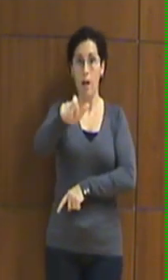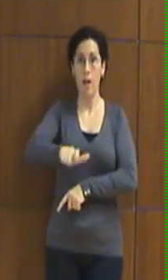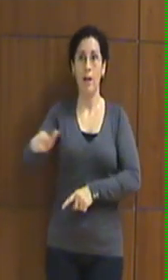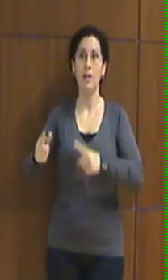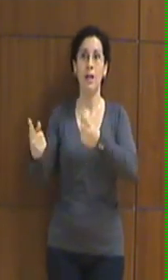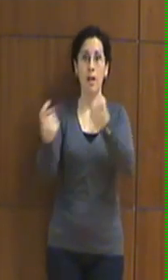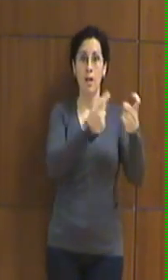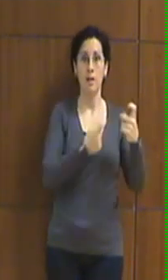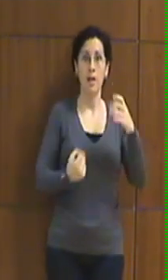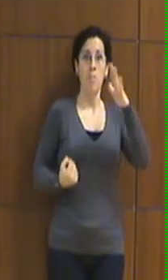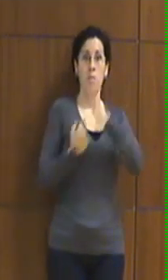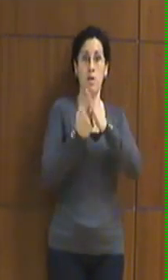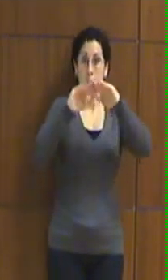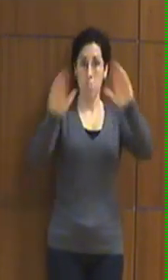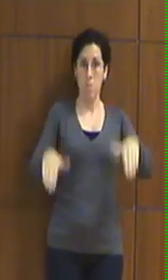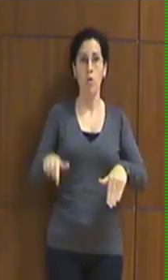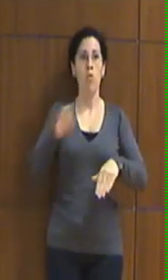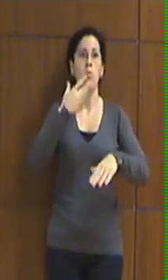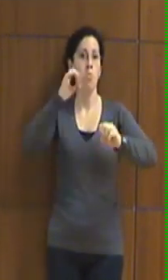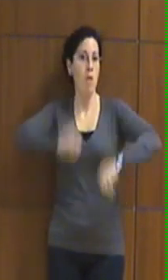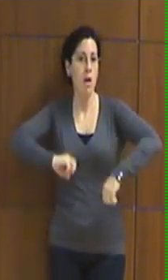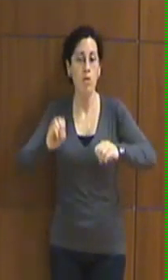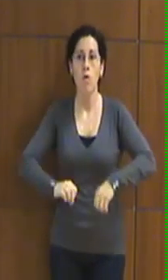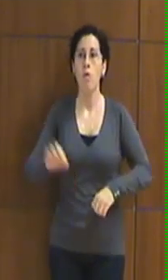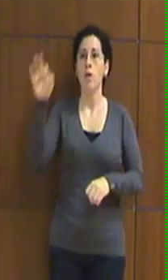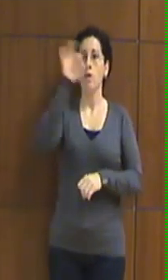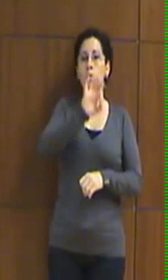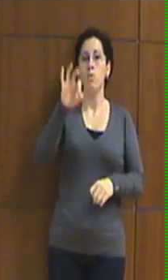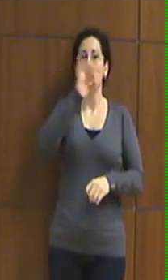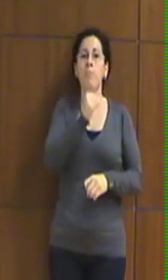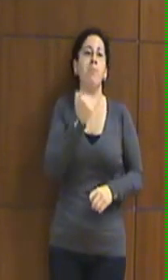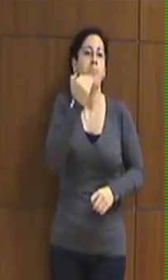personas mayores o personas ya con algún tipo de